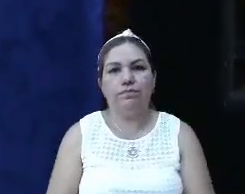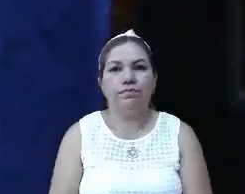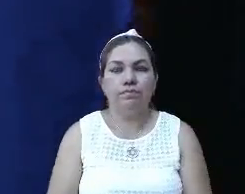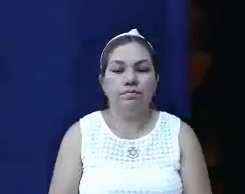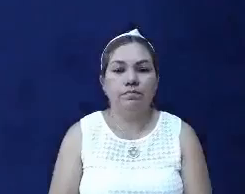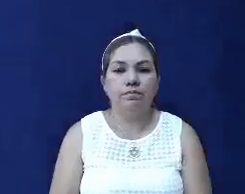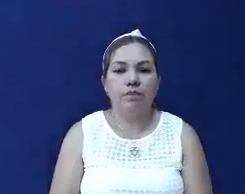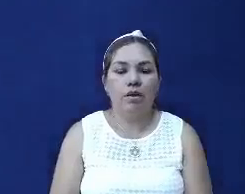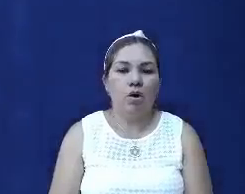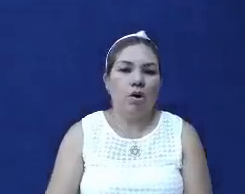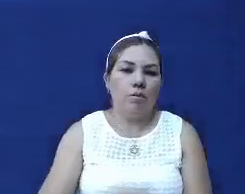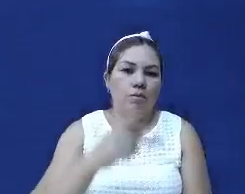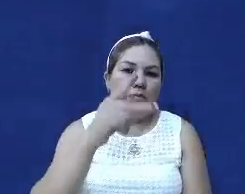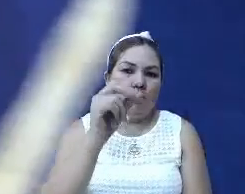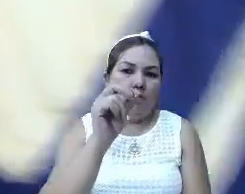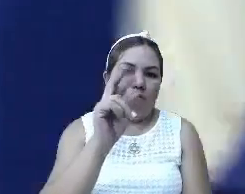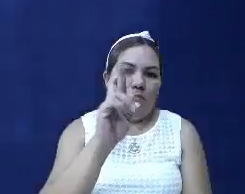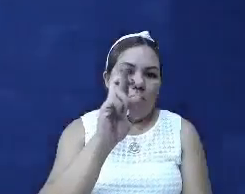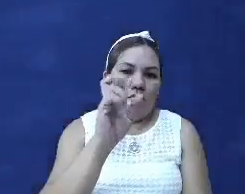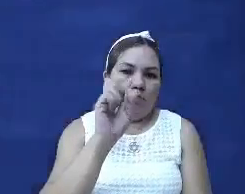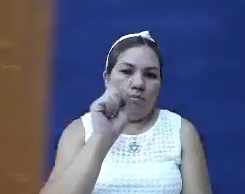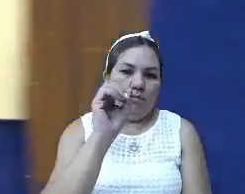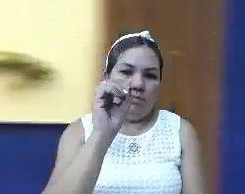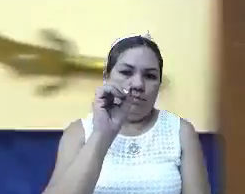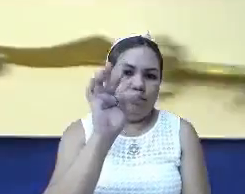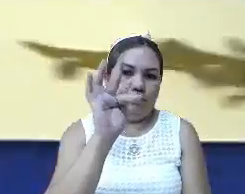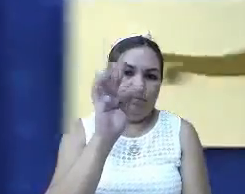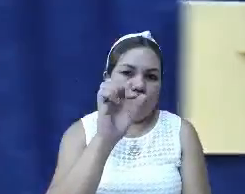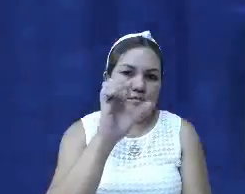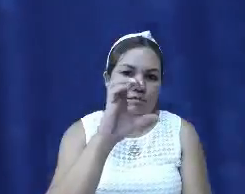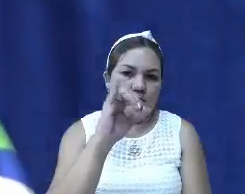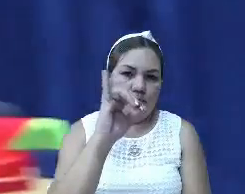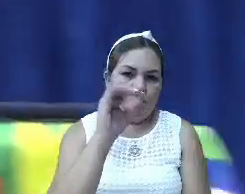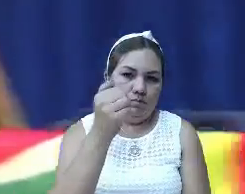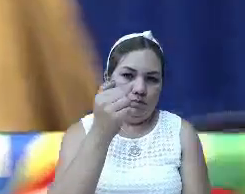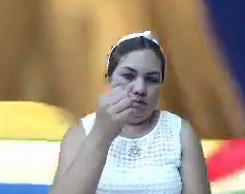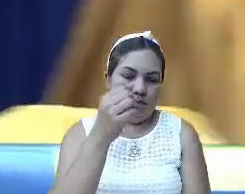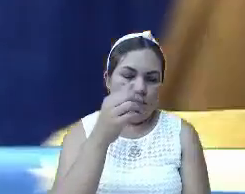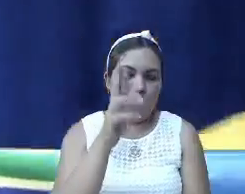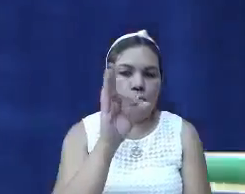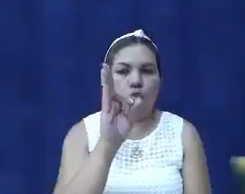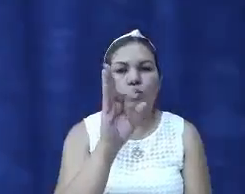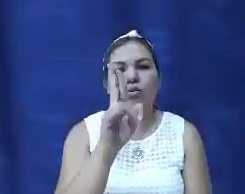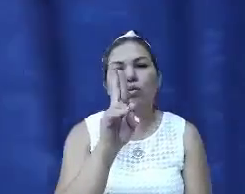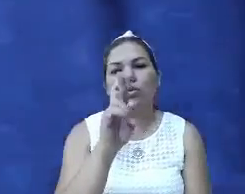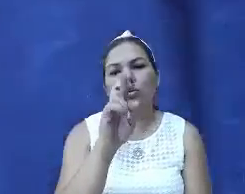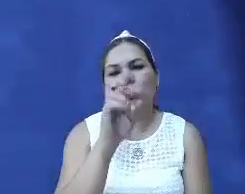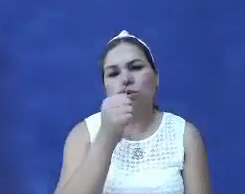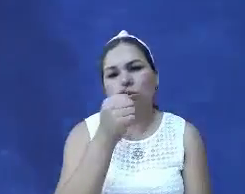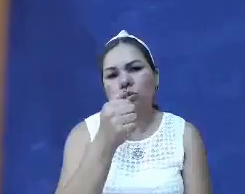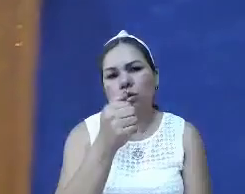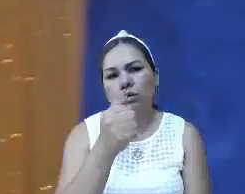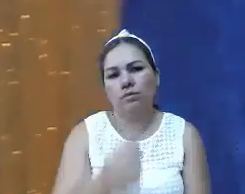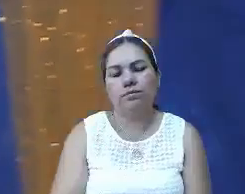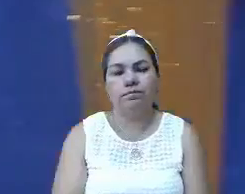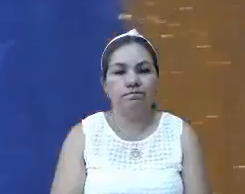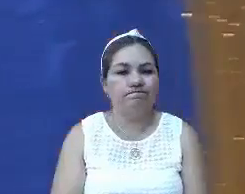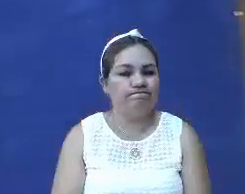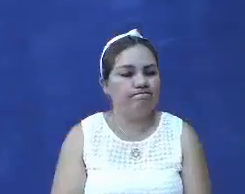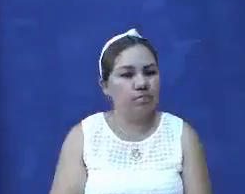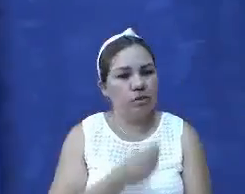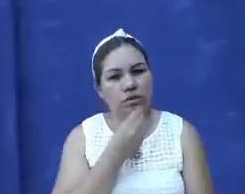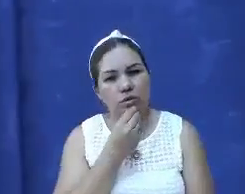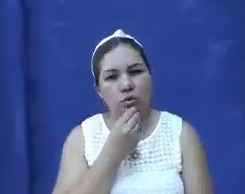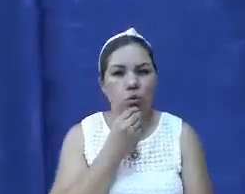Diga conmigo, profecía dura. Usted va a dudar ya, hermano, para cuando usted escuche a un profeta por ahí que le diga: Dios te va a prosperar, Dios